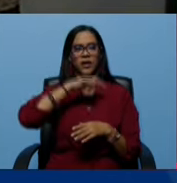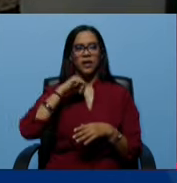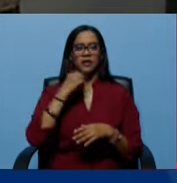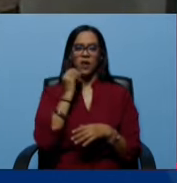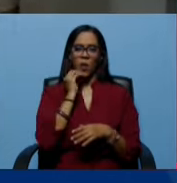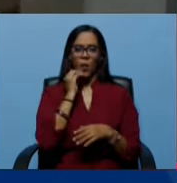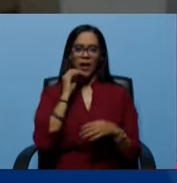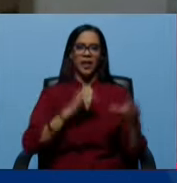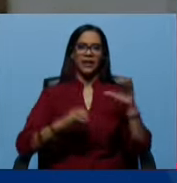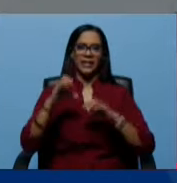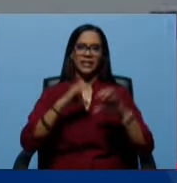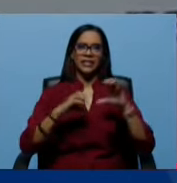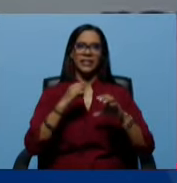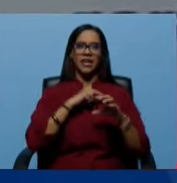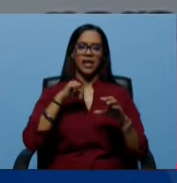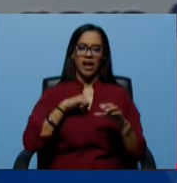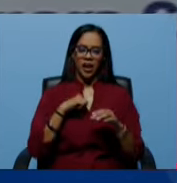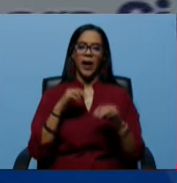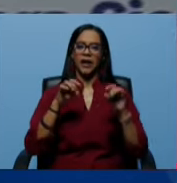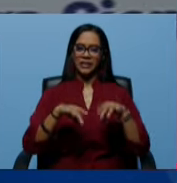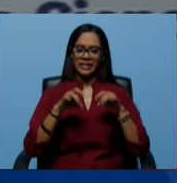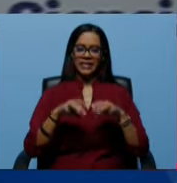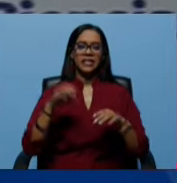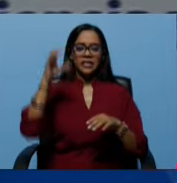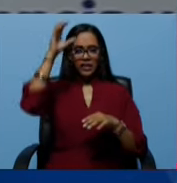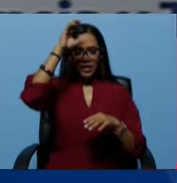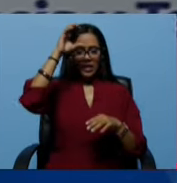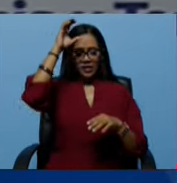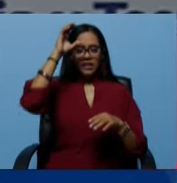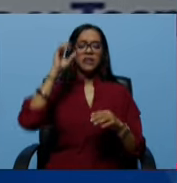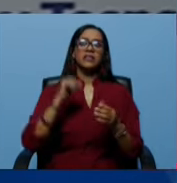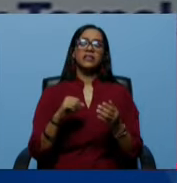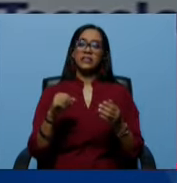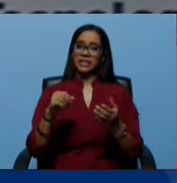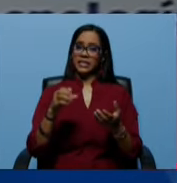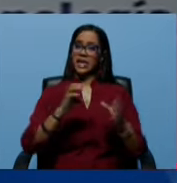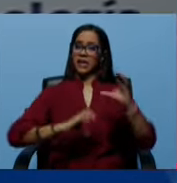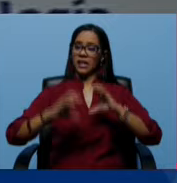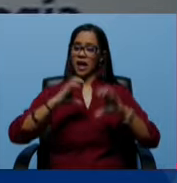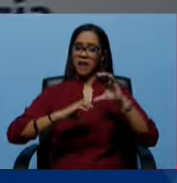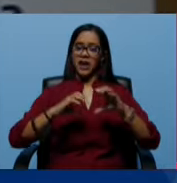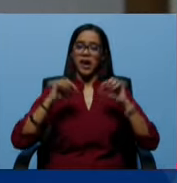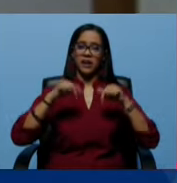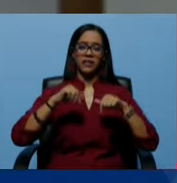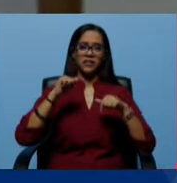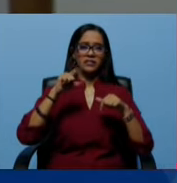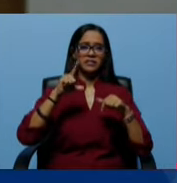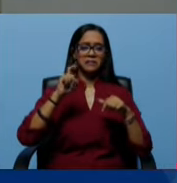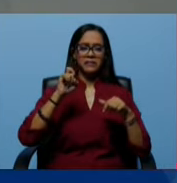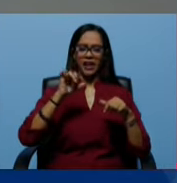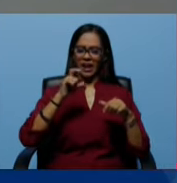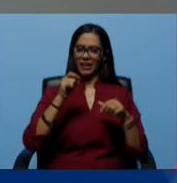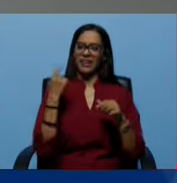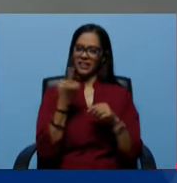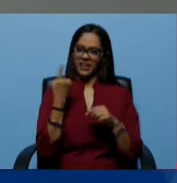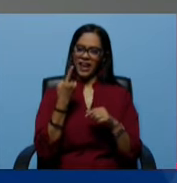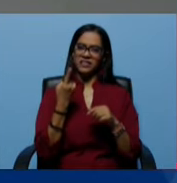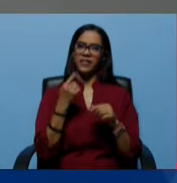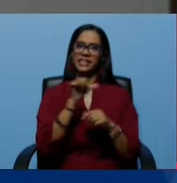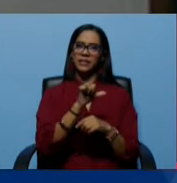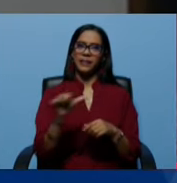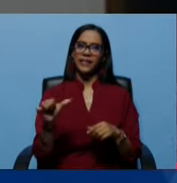juventud científica, de nuestro gran semillero científico. Aquí está el compañerito Alexis, que nos va a enseñar hoy, bueno, nada más en una sola